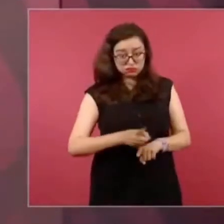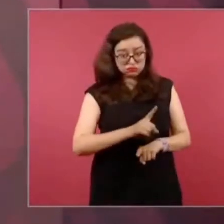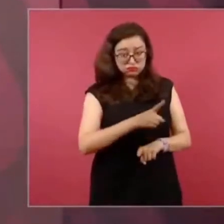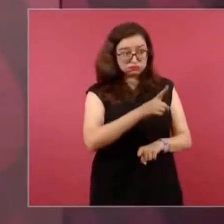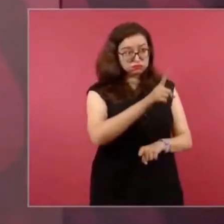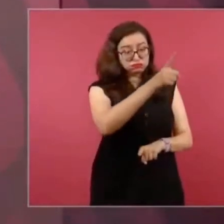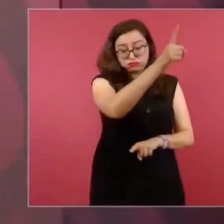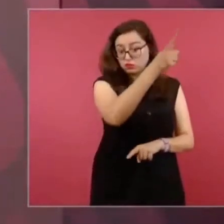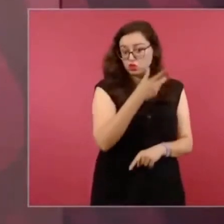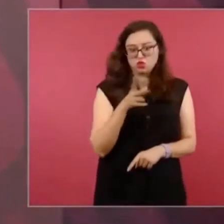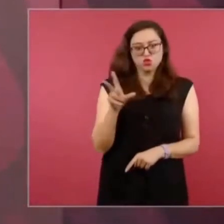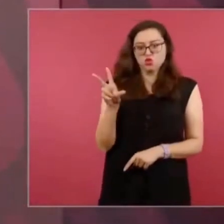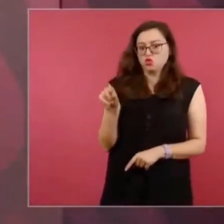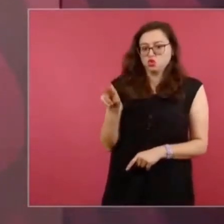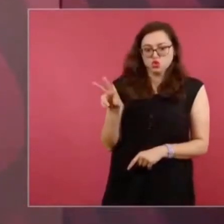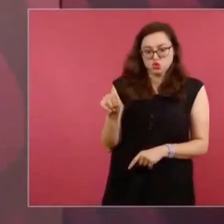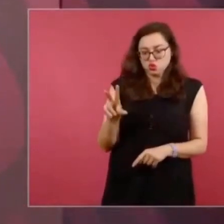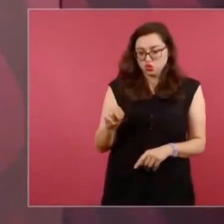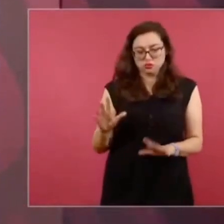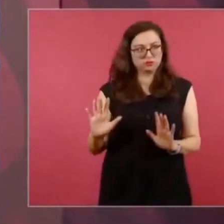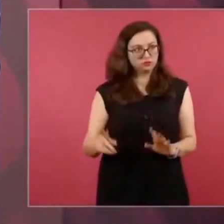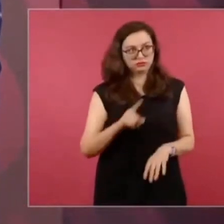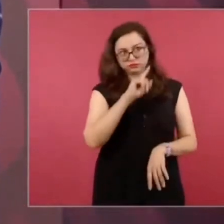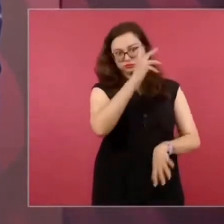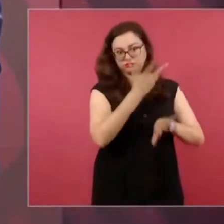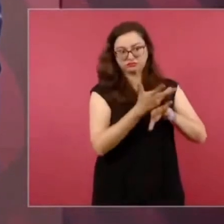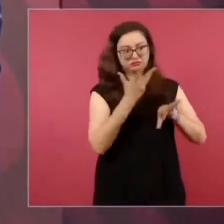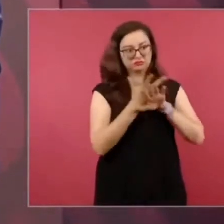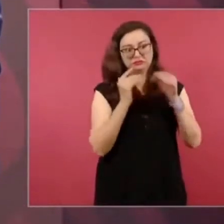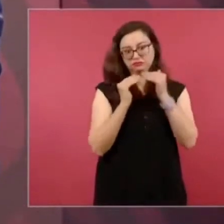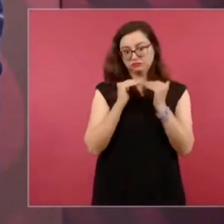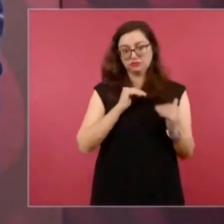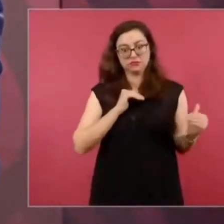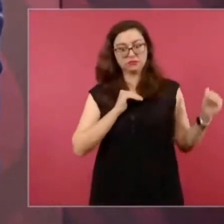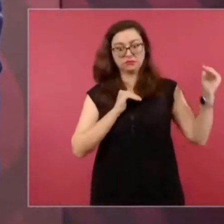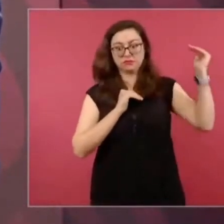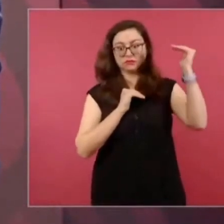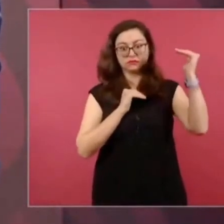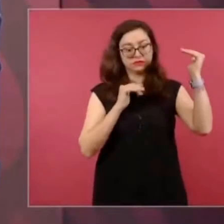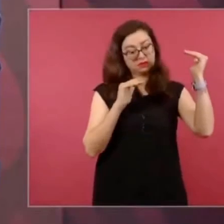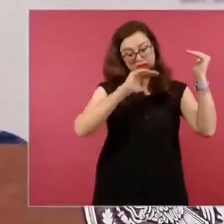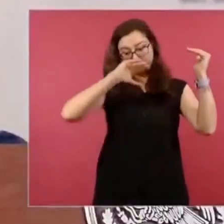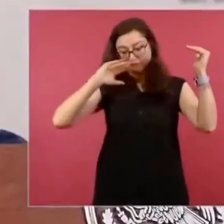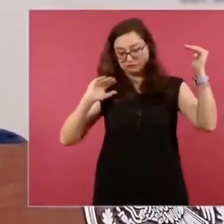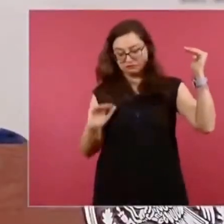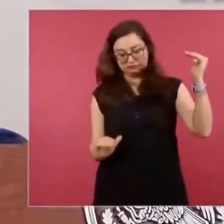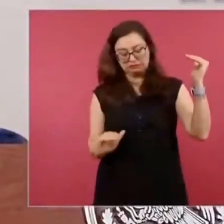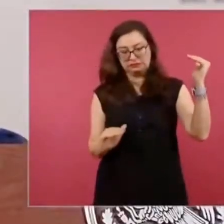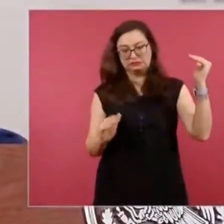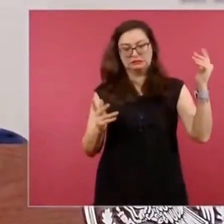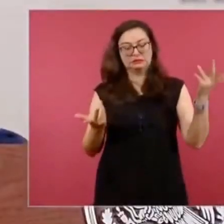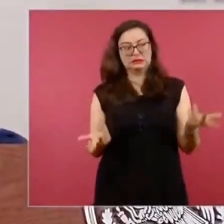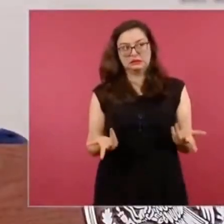porque decía que entre un pueblo fuerte y uno débil, el desierto,